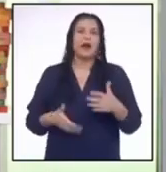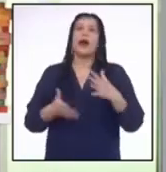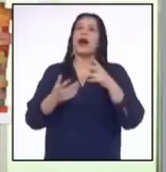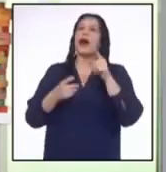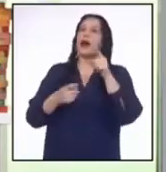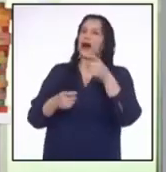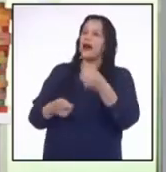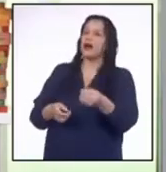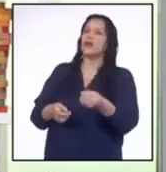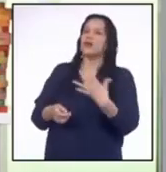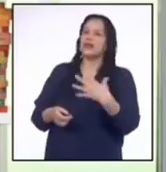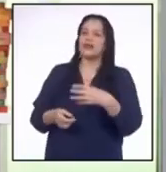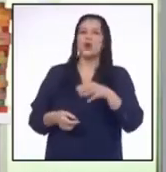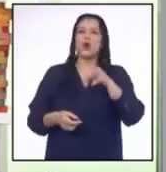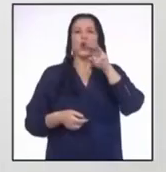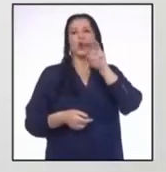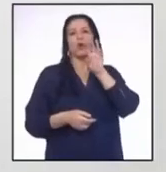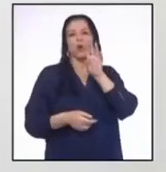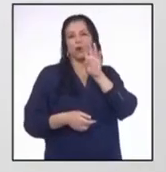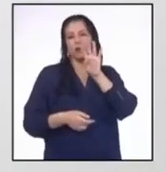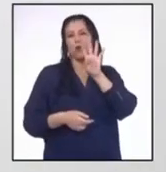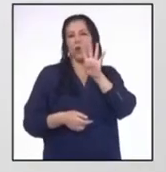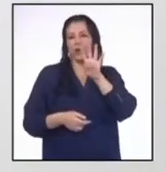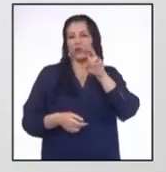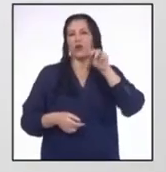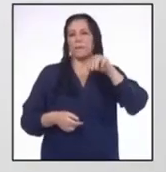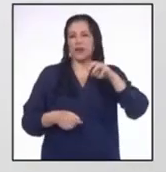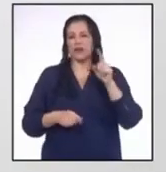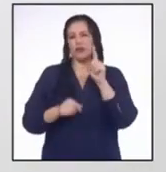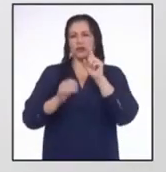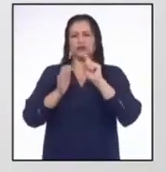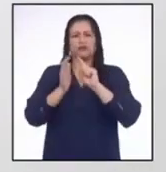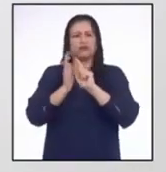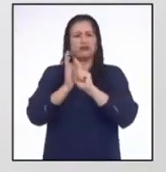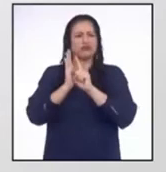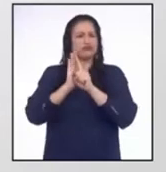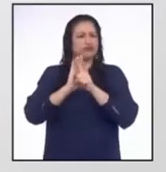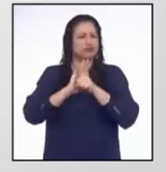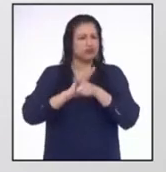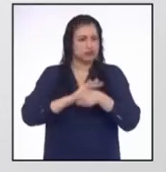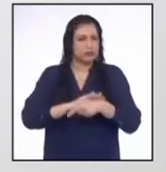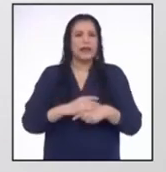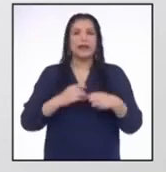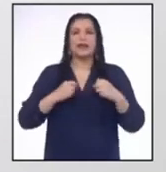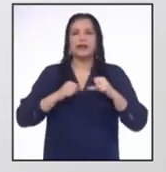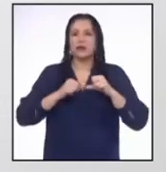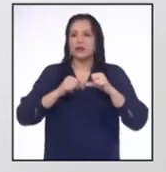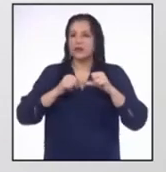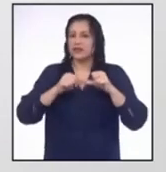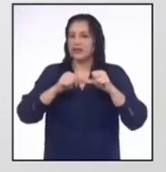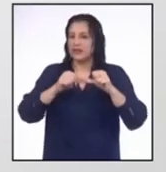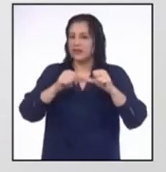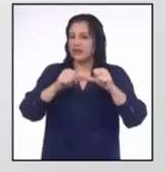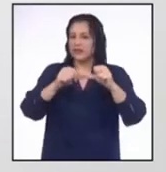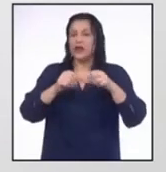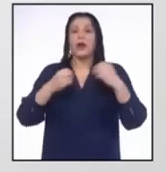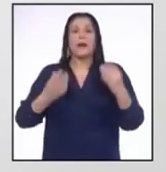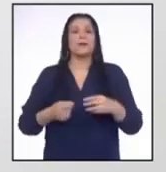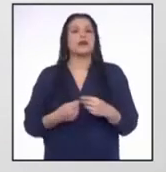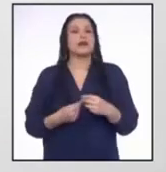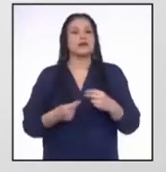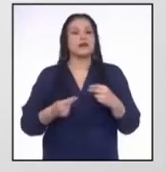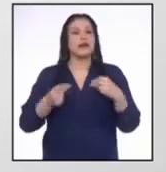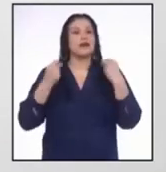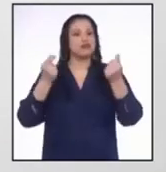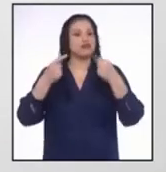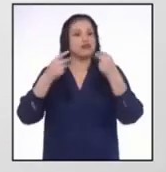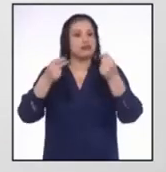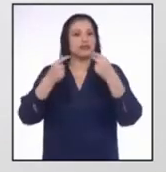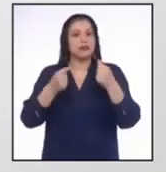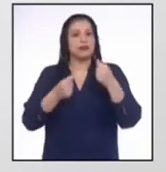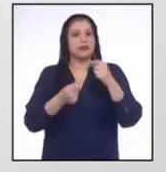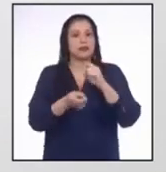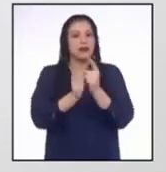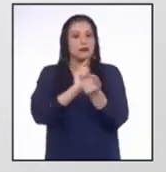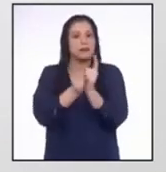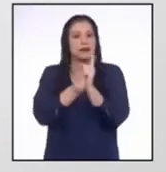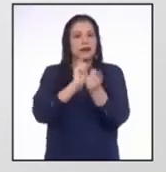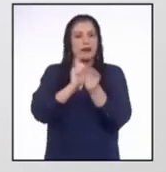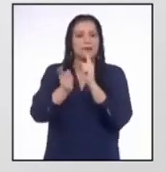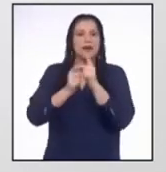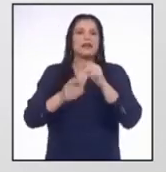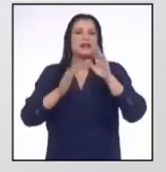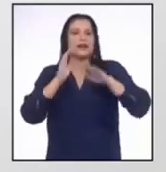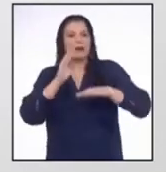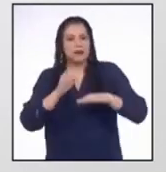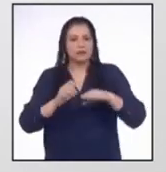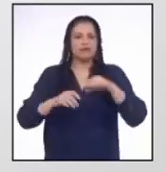por segundo como mínimo, ¿no, profesora? Así es, y de manera constante, porque si la velocidad varía mucho, se